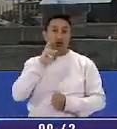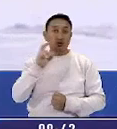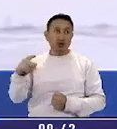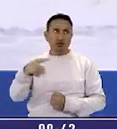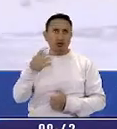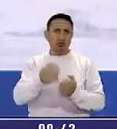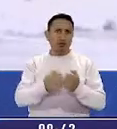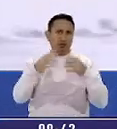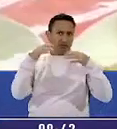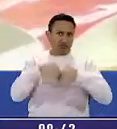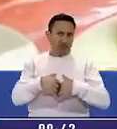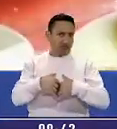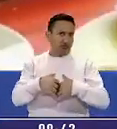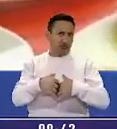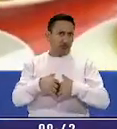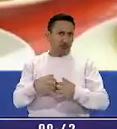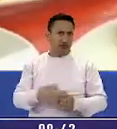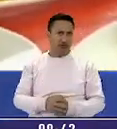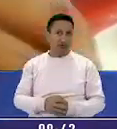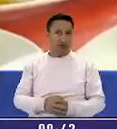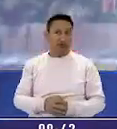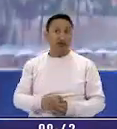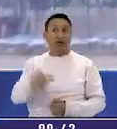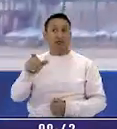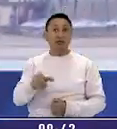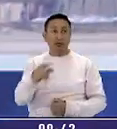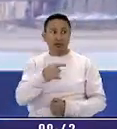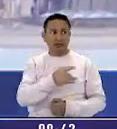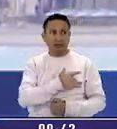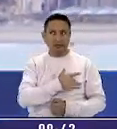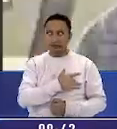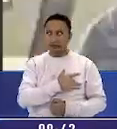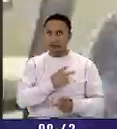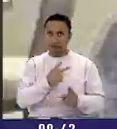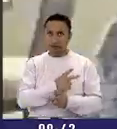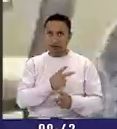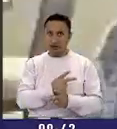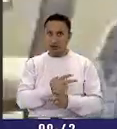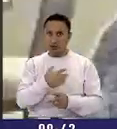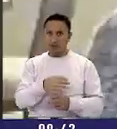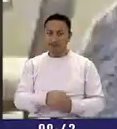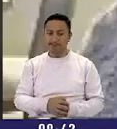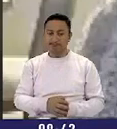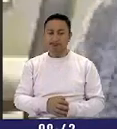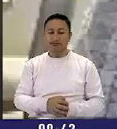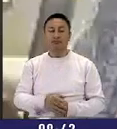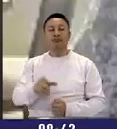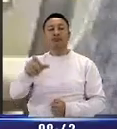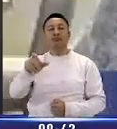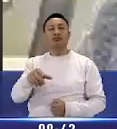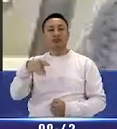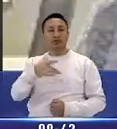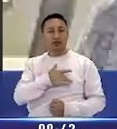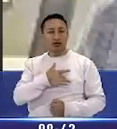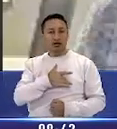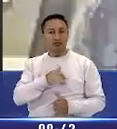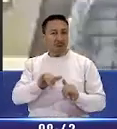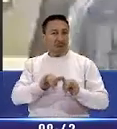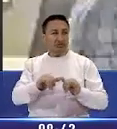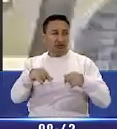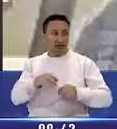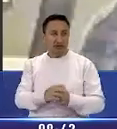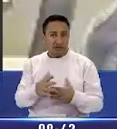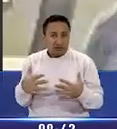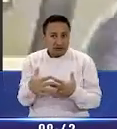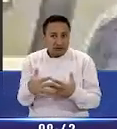afectación significativa a pesar de que la percepción de inseguridad es alta. Muchas veces la percepción sigue intacta de que me da